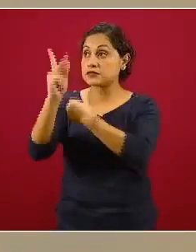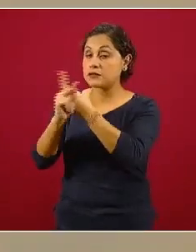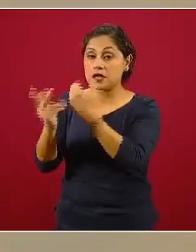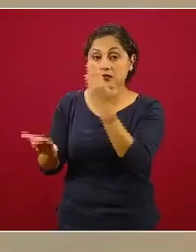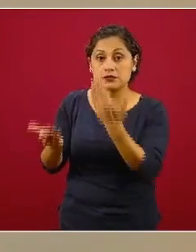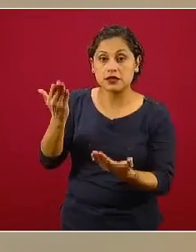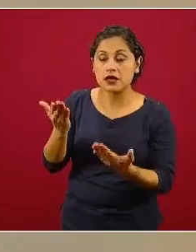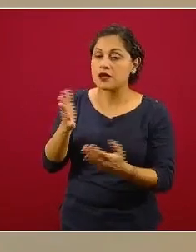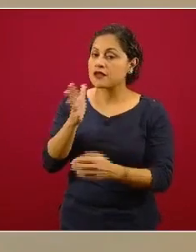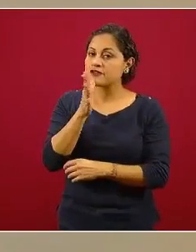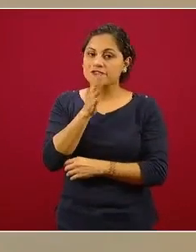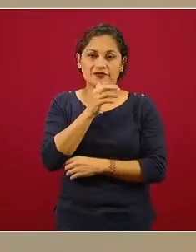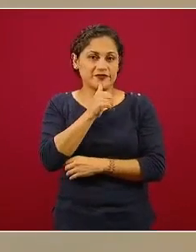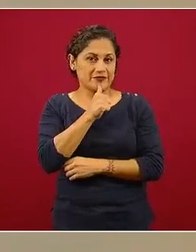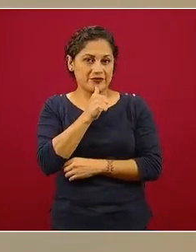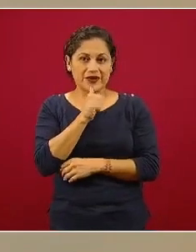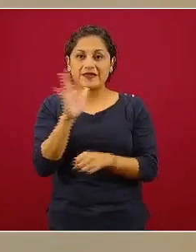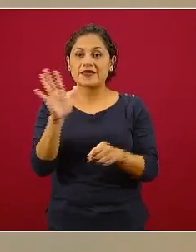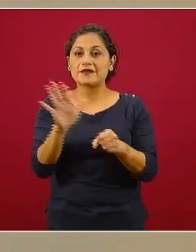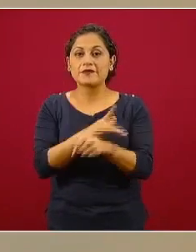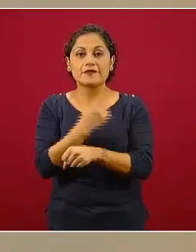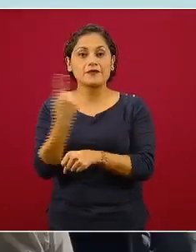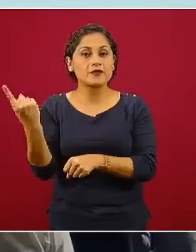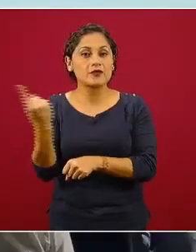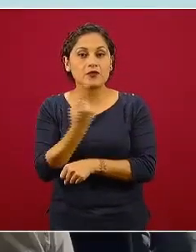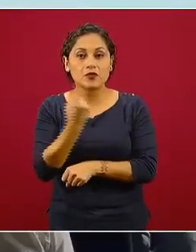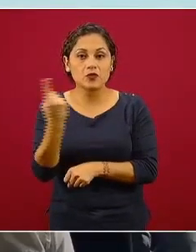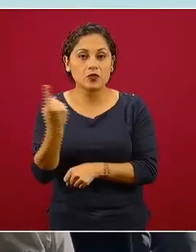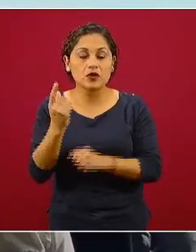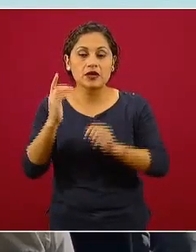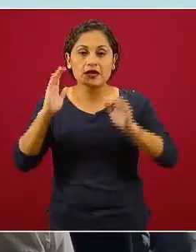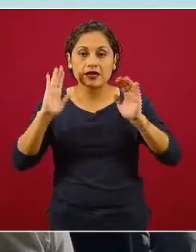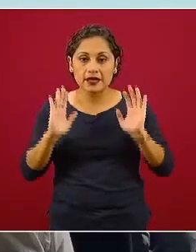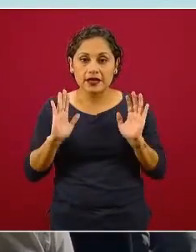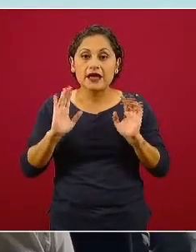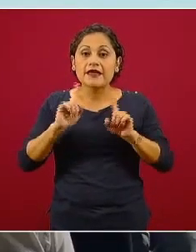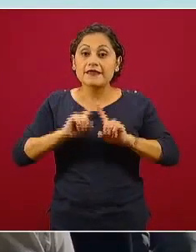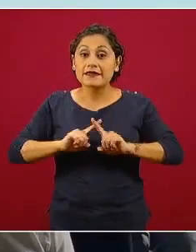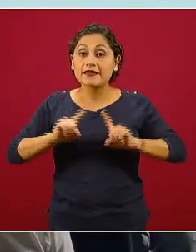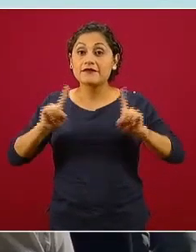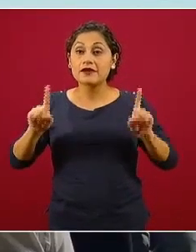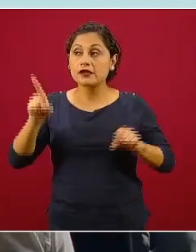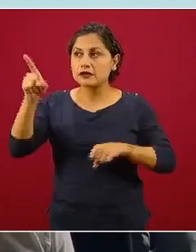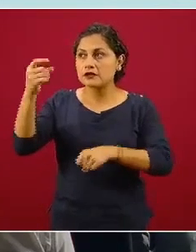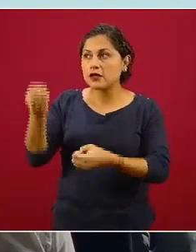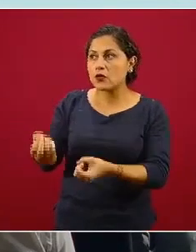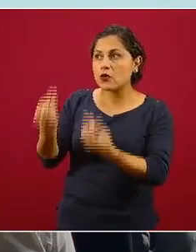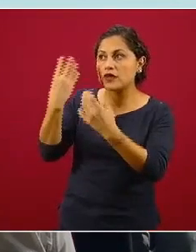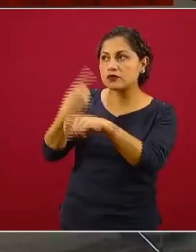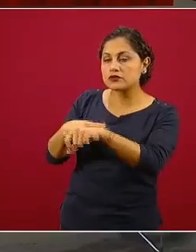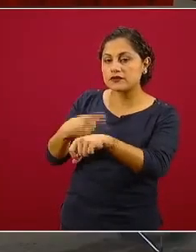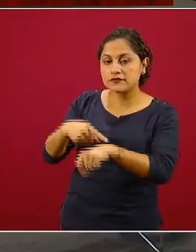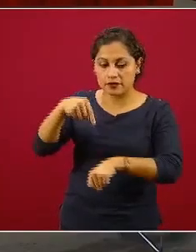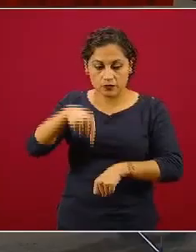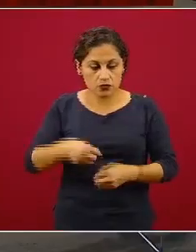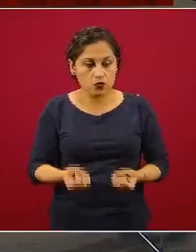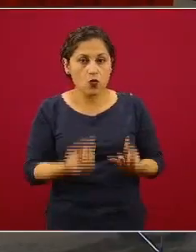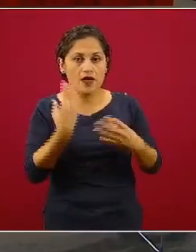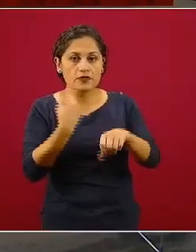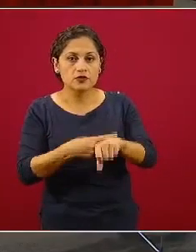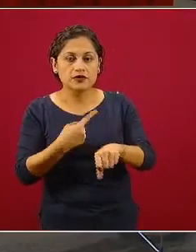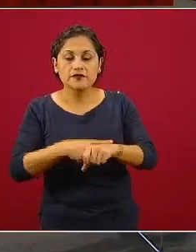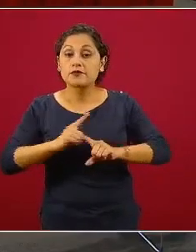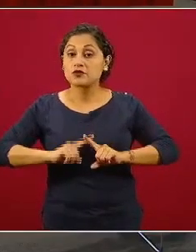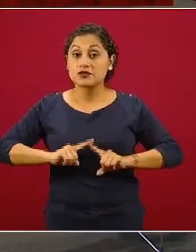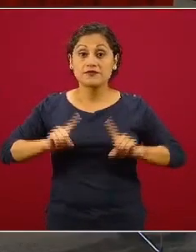razón? Porque cada país tiene un abordaje diferente de la vigilancia epidemiológica. Cada país lo hace de una